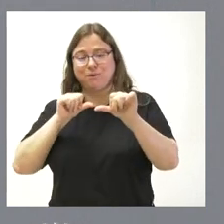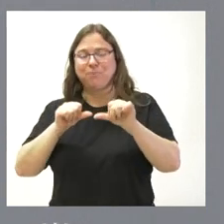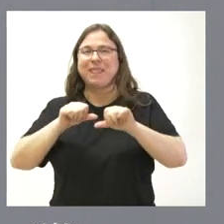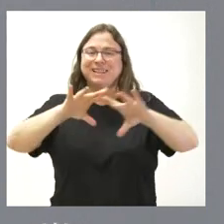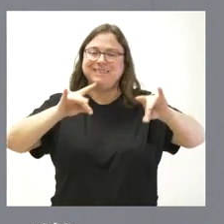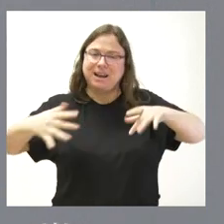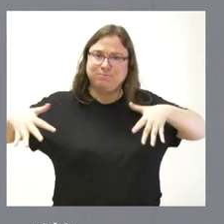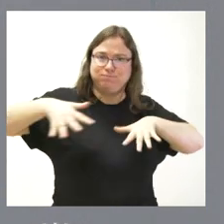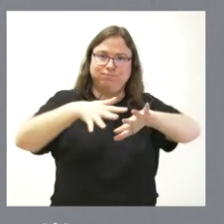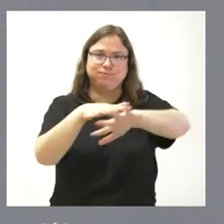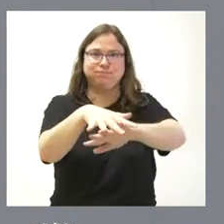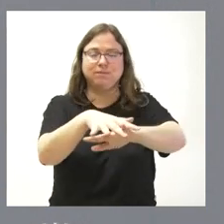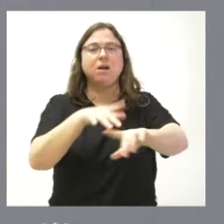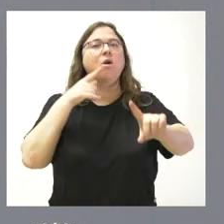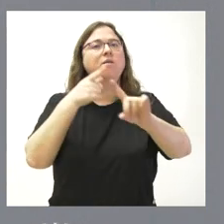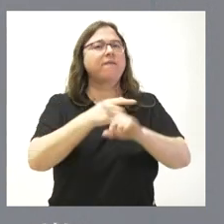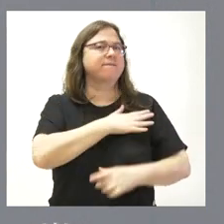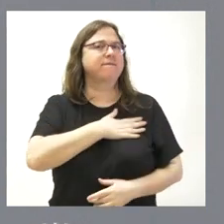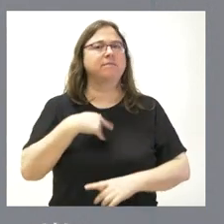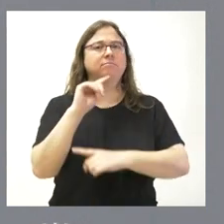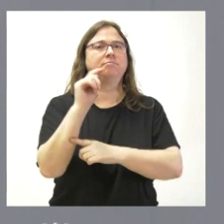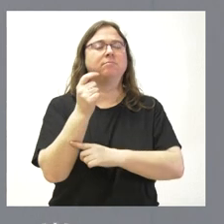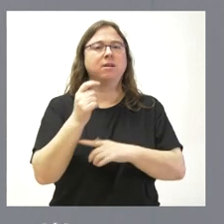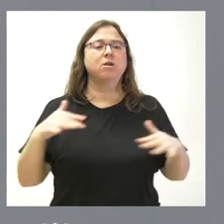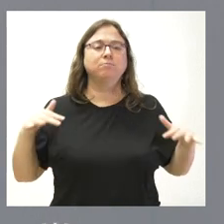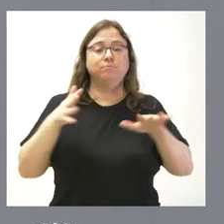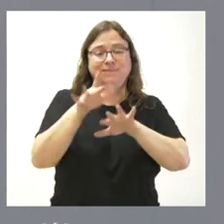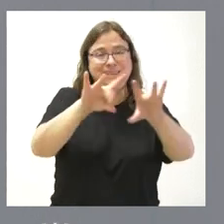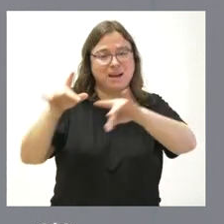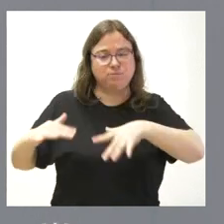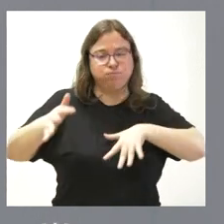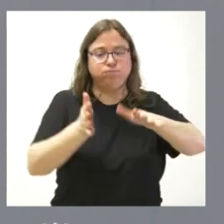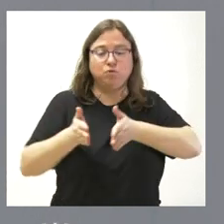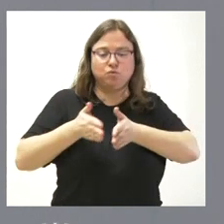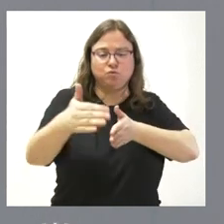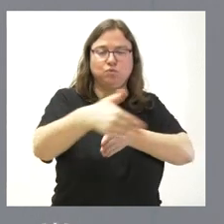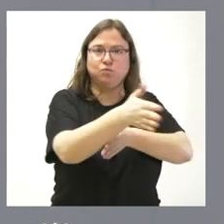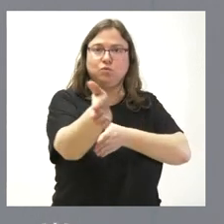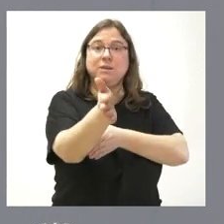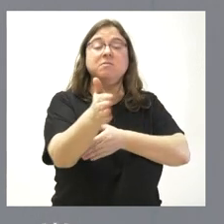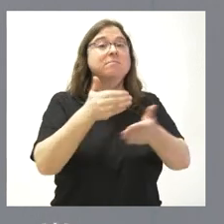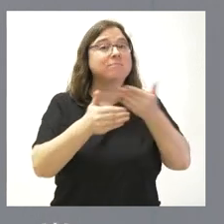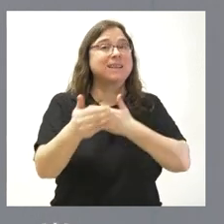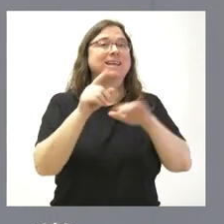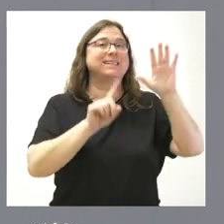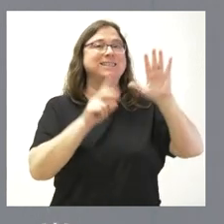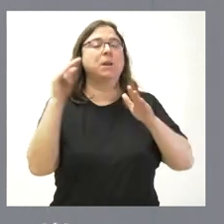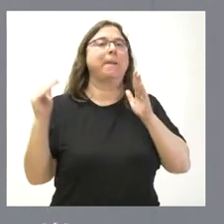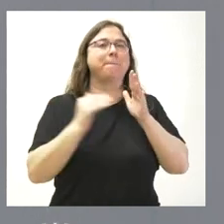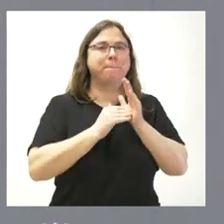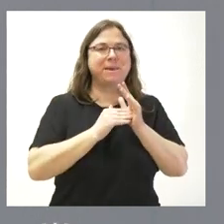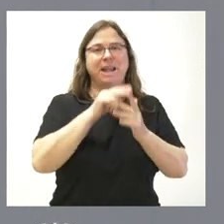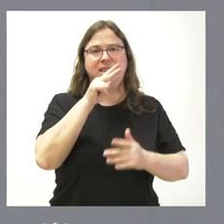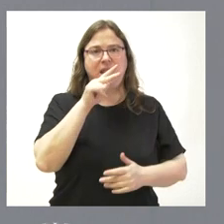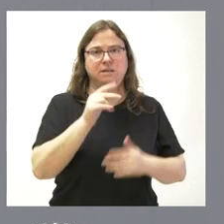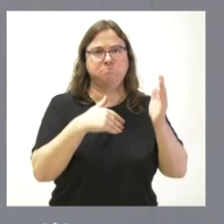legislatura la previsión es alc lanzar actuaciones de concentración parcelaria de infraestructura rural en más de 61,000 hectáreas